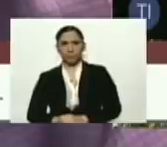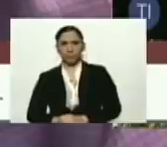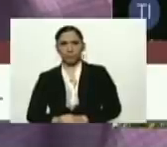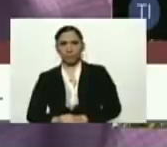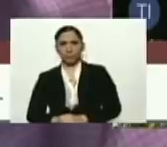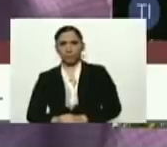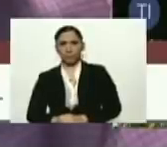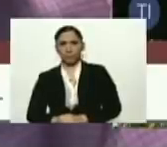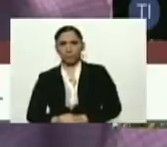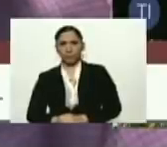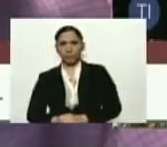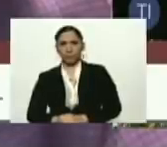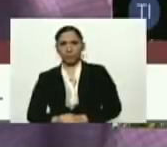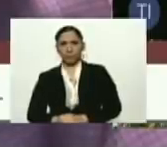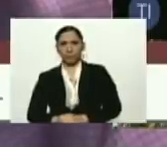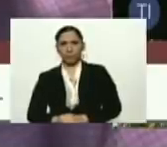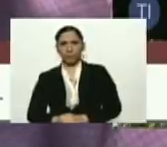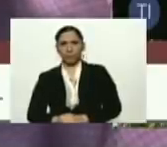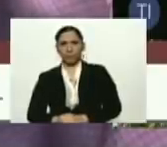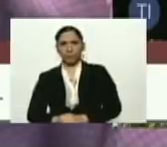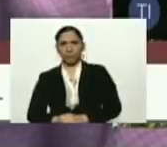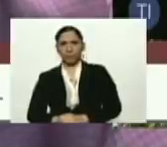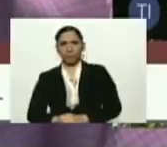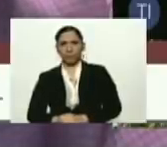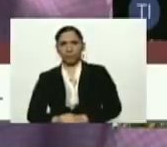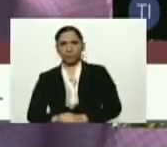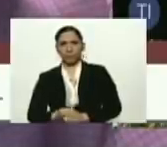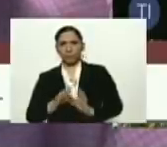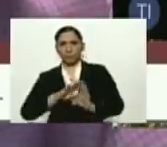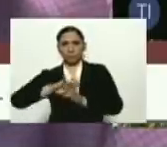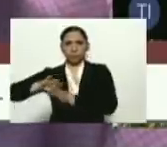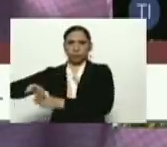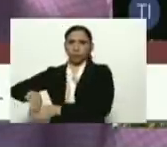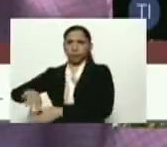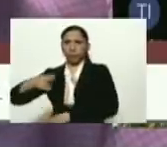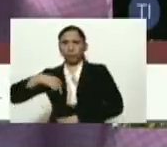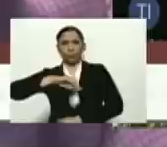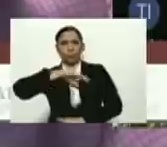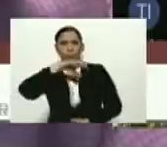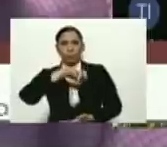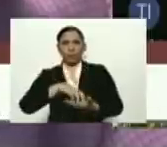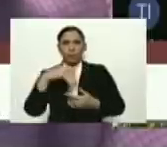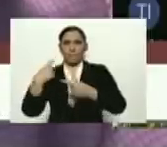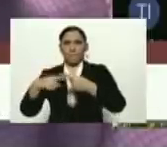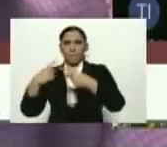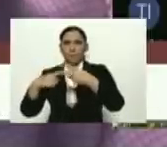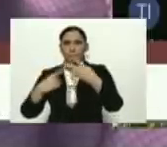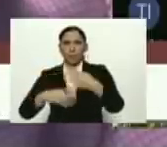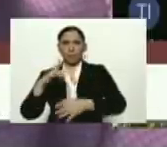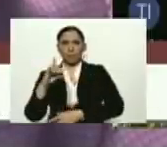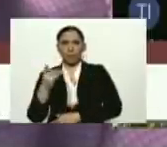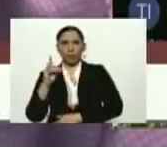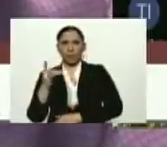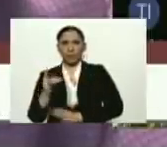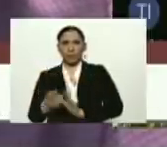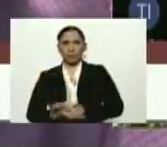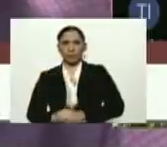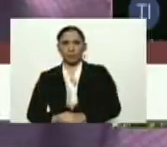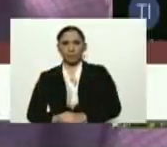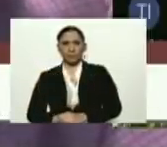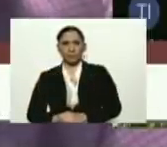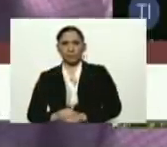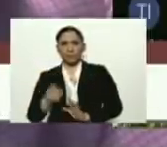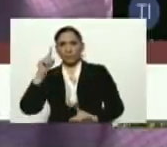Estado colonial, dejar a un lado nuestro Estado plurinacional. Y la